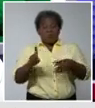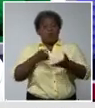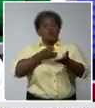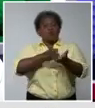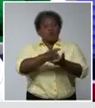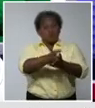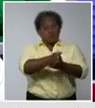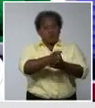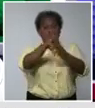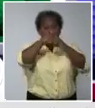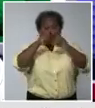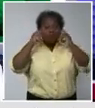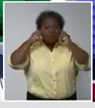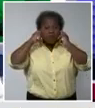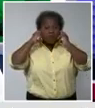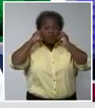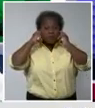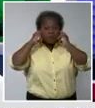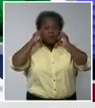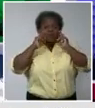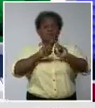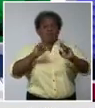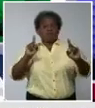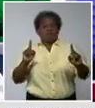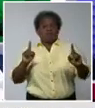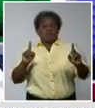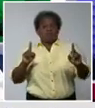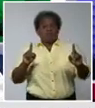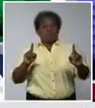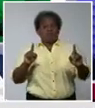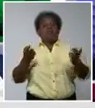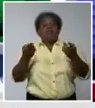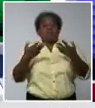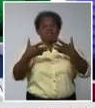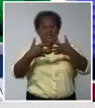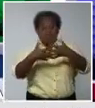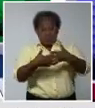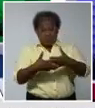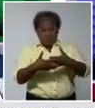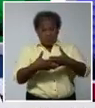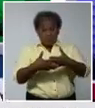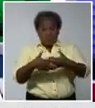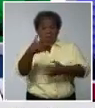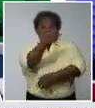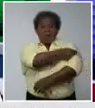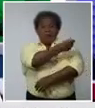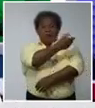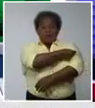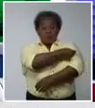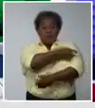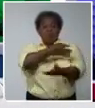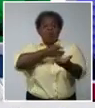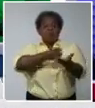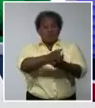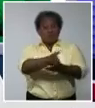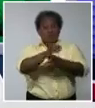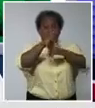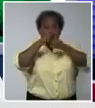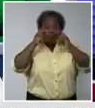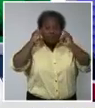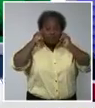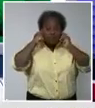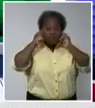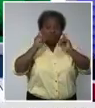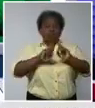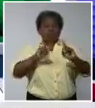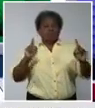de restricción. O sea, se asoció vacunación con medidas de restricción hasta lograr un %